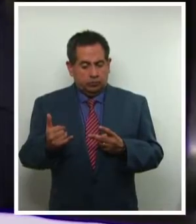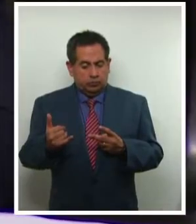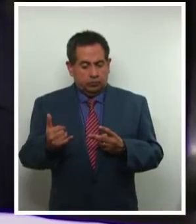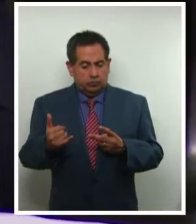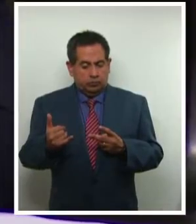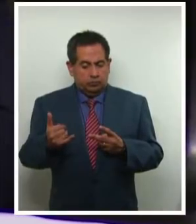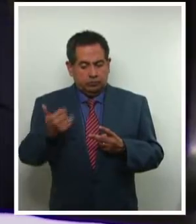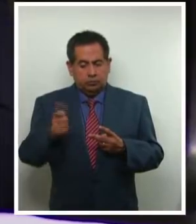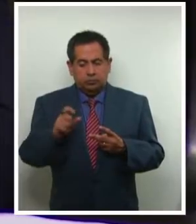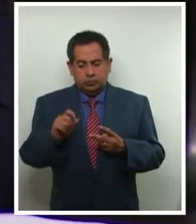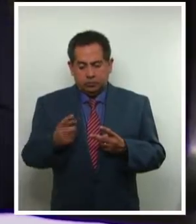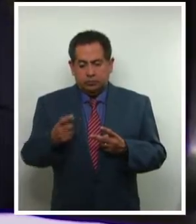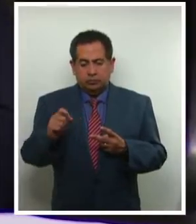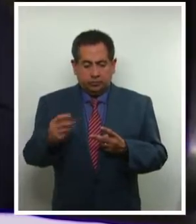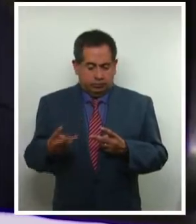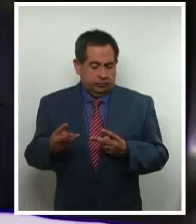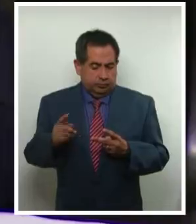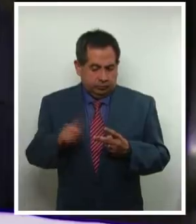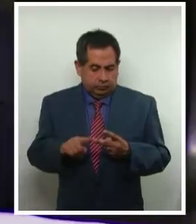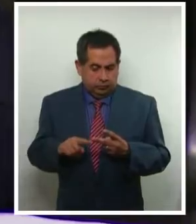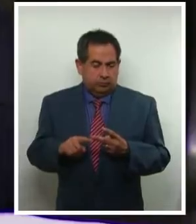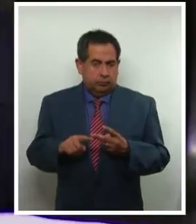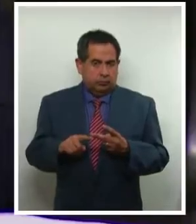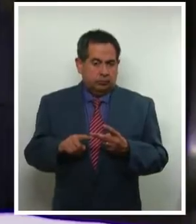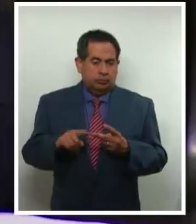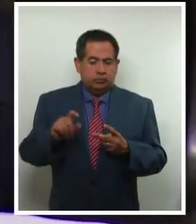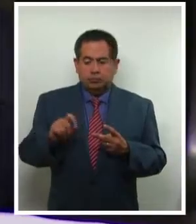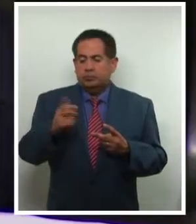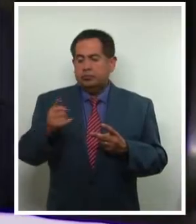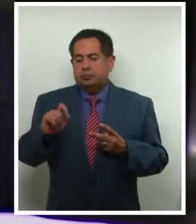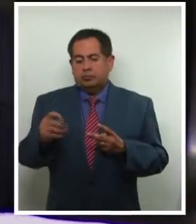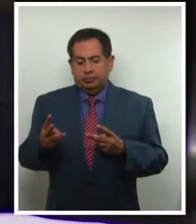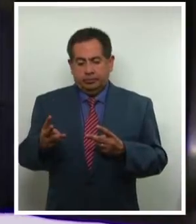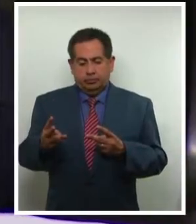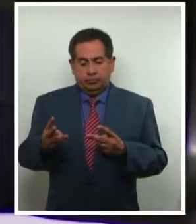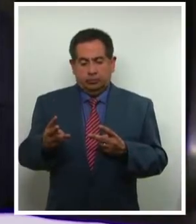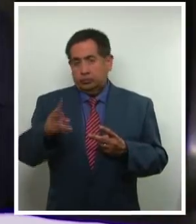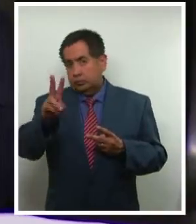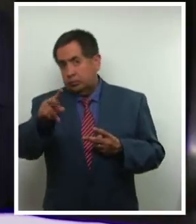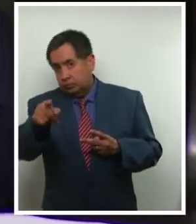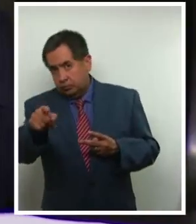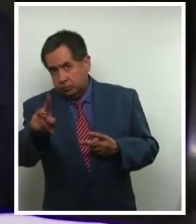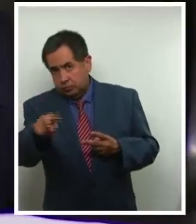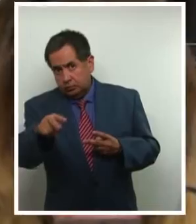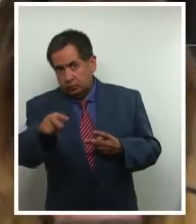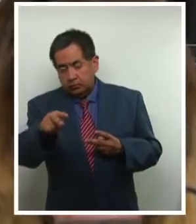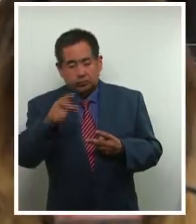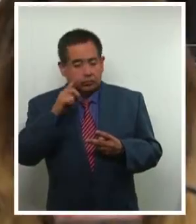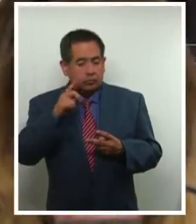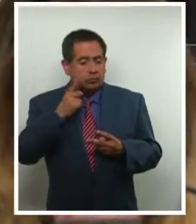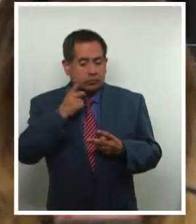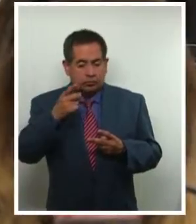el 20 y el 23 transitorios. 20 y 23, ¿verdad, diputado Quijano?